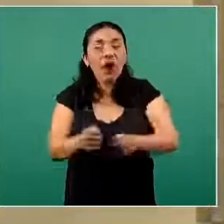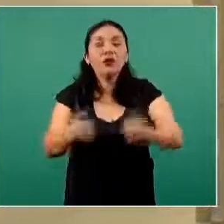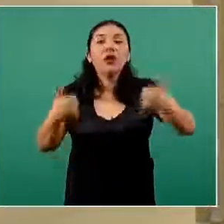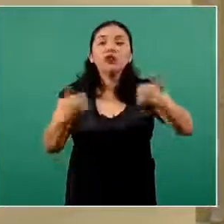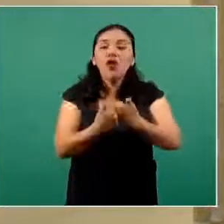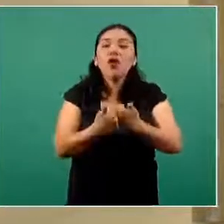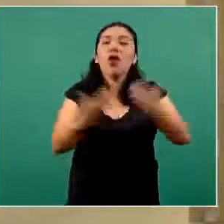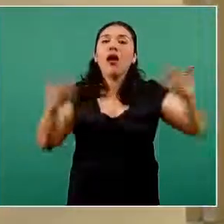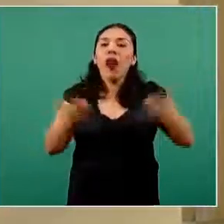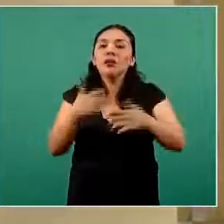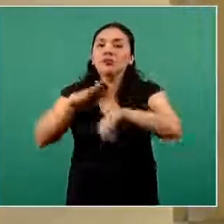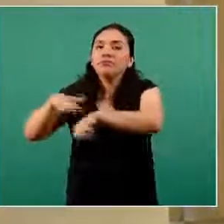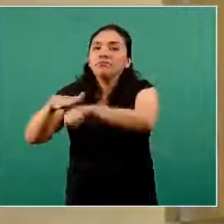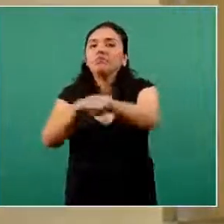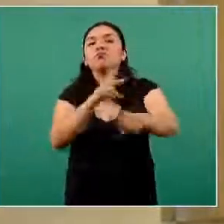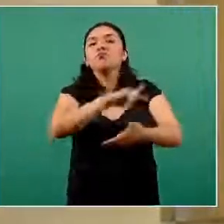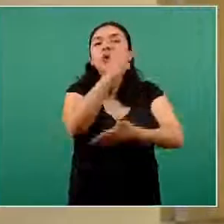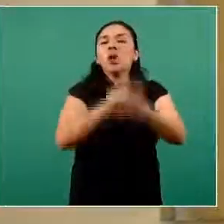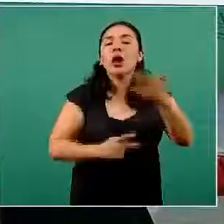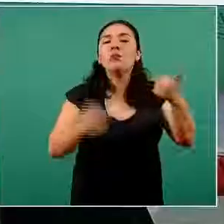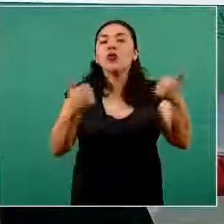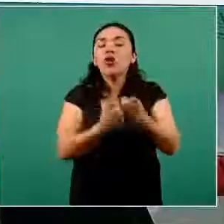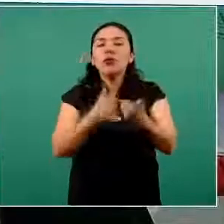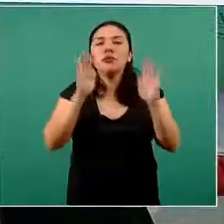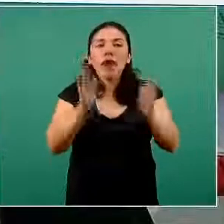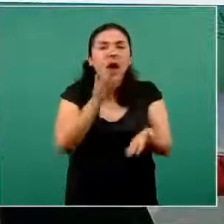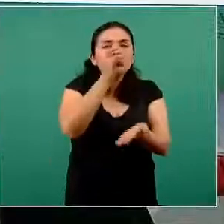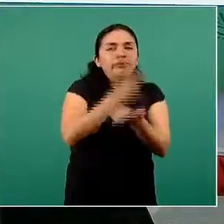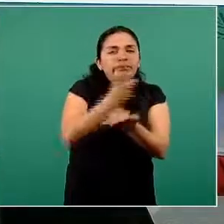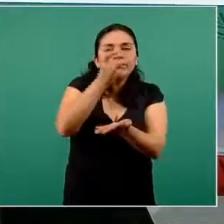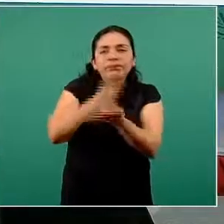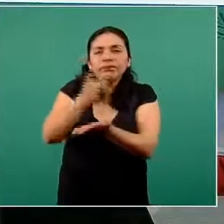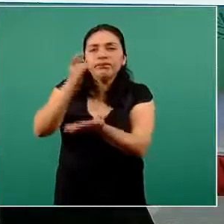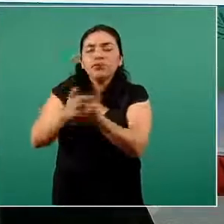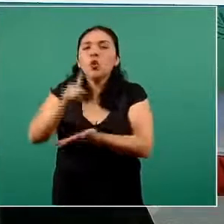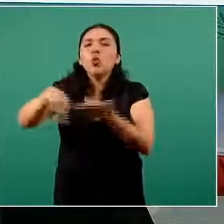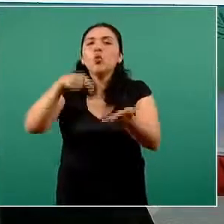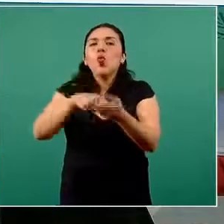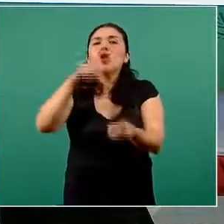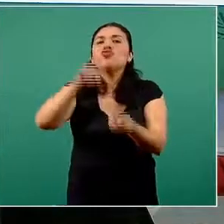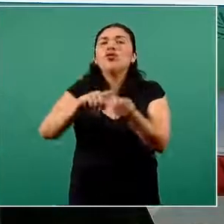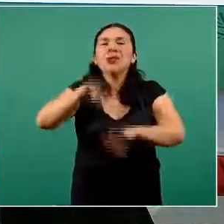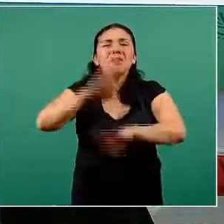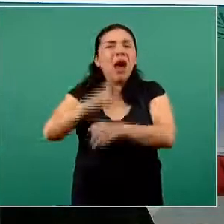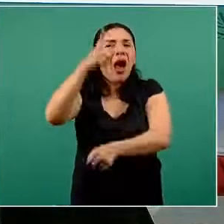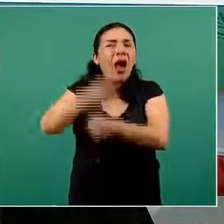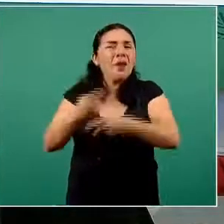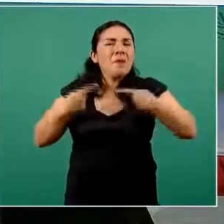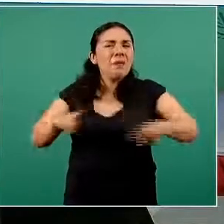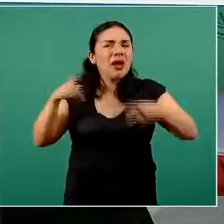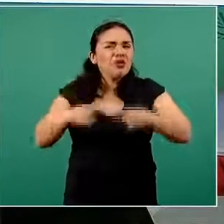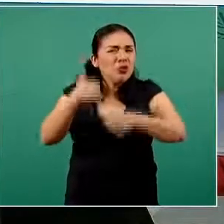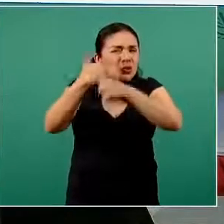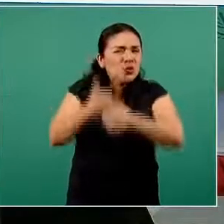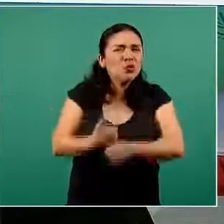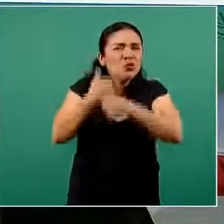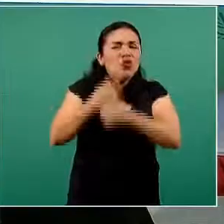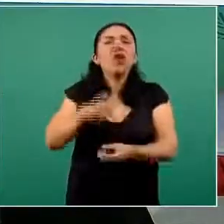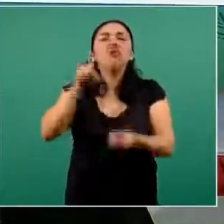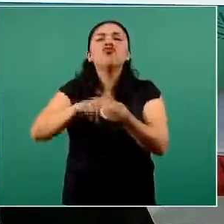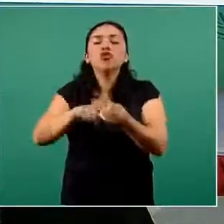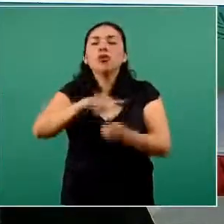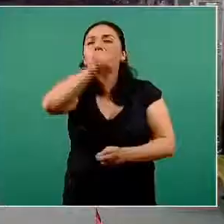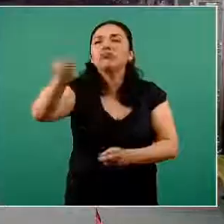haciendo programas donde estamos identificando el foco de población vulnerable y también el foco de